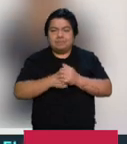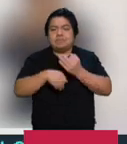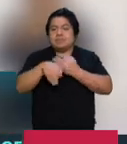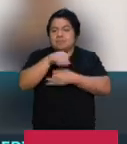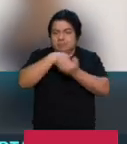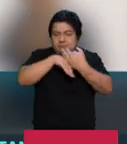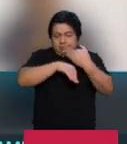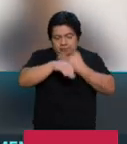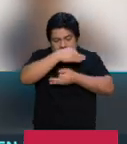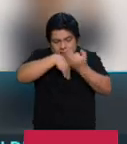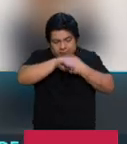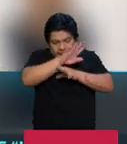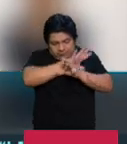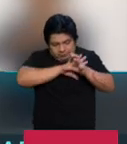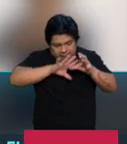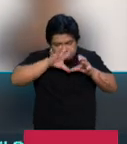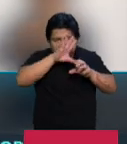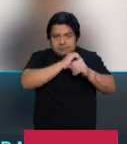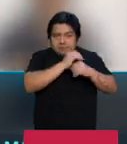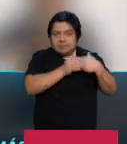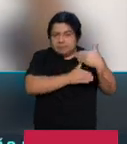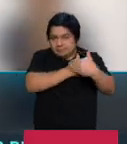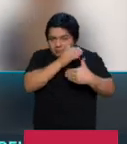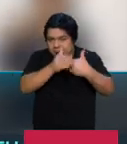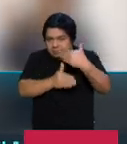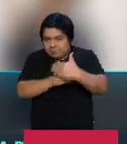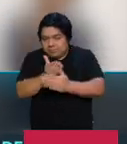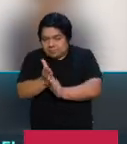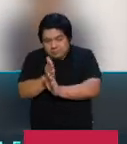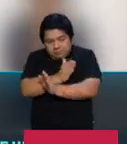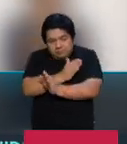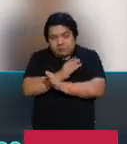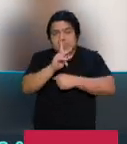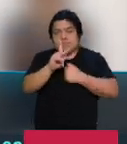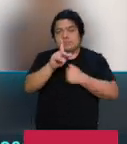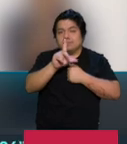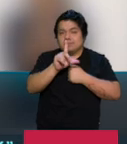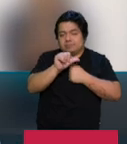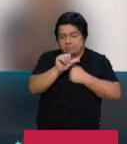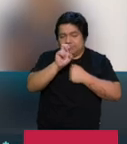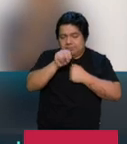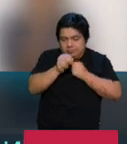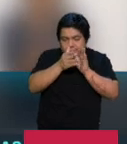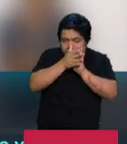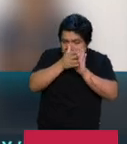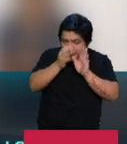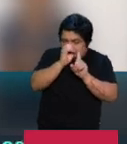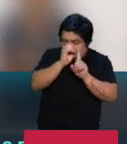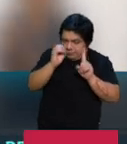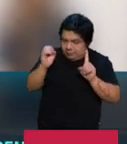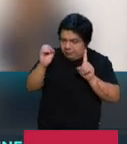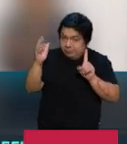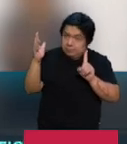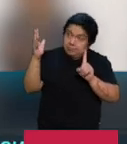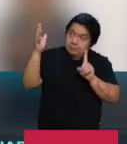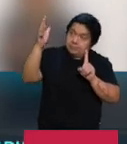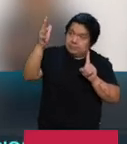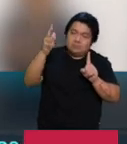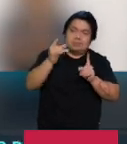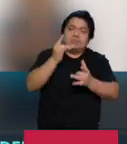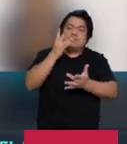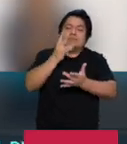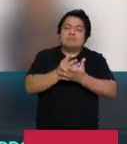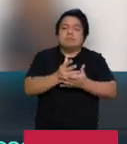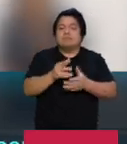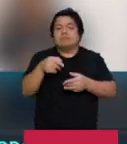Todo esto tiene que tener un proceso de planeación de largo plazo, que no es nada más la